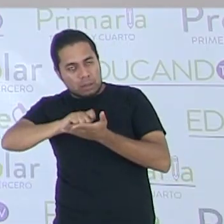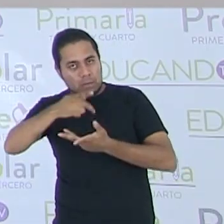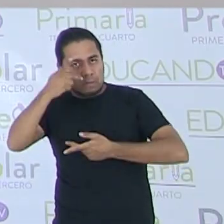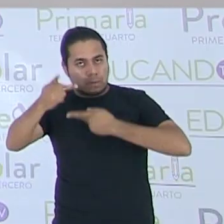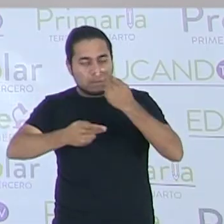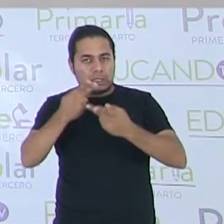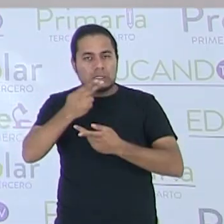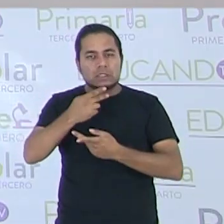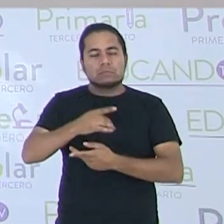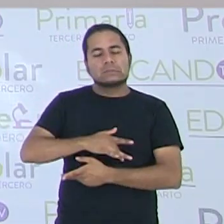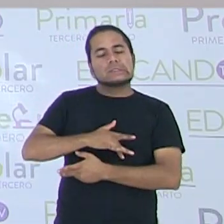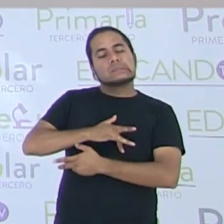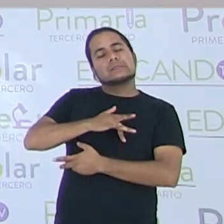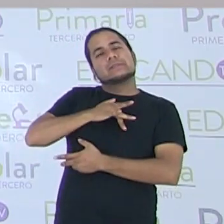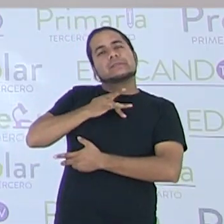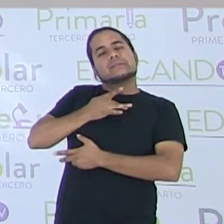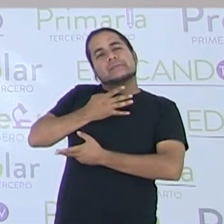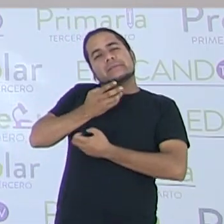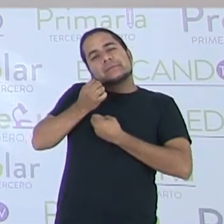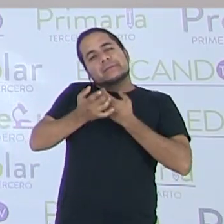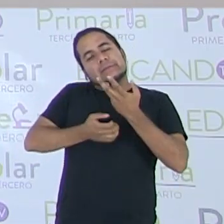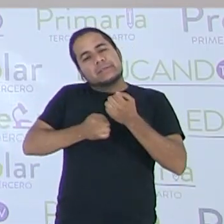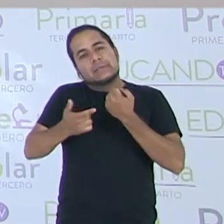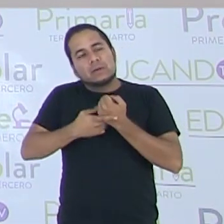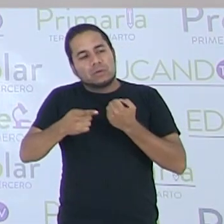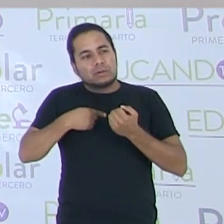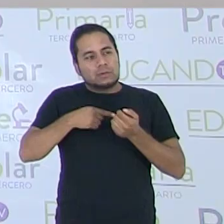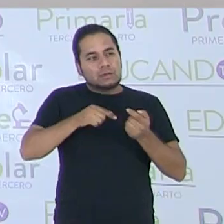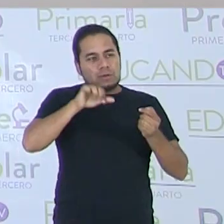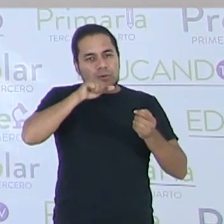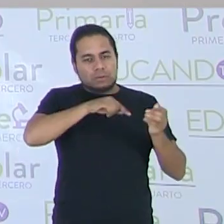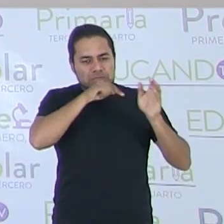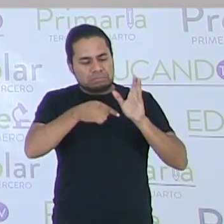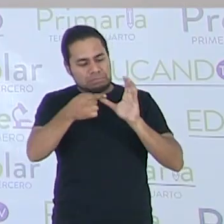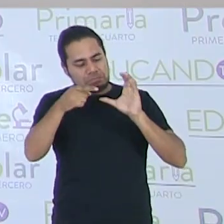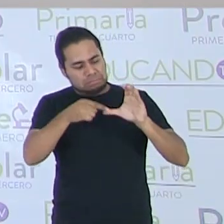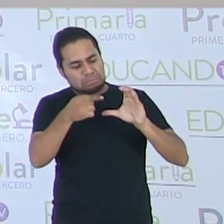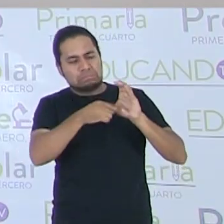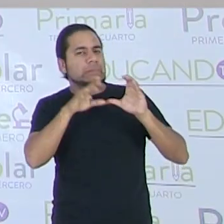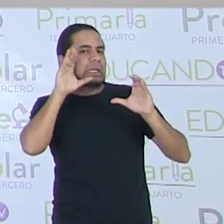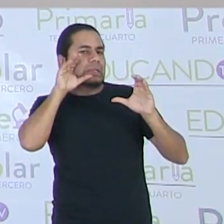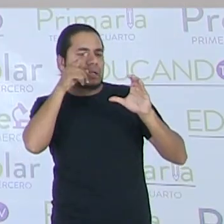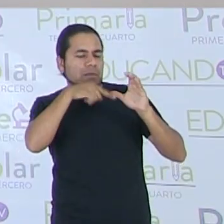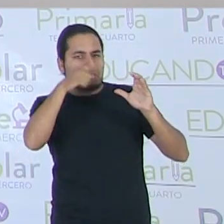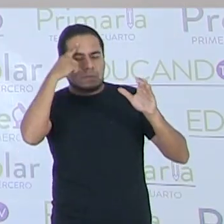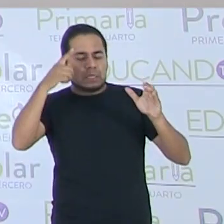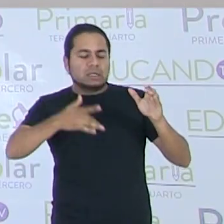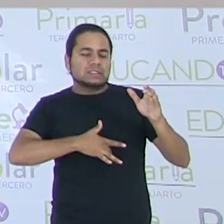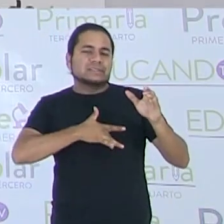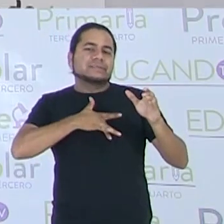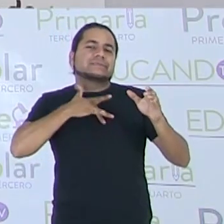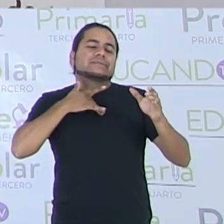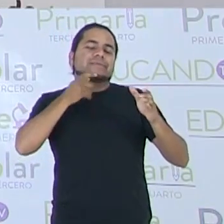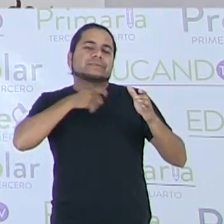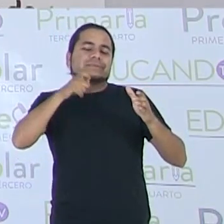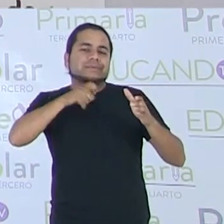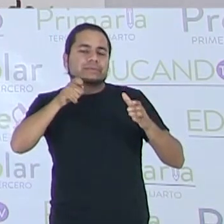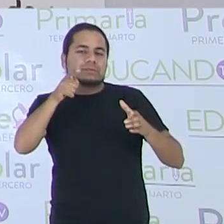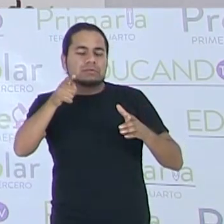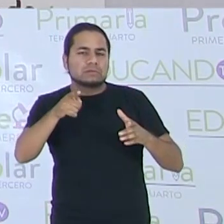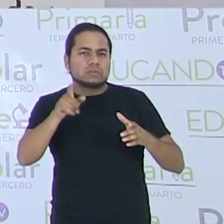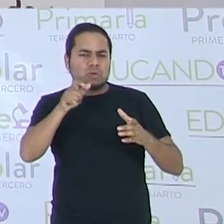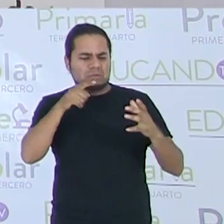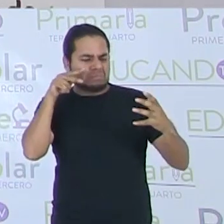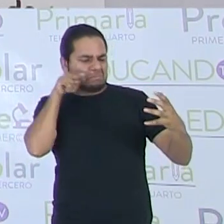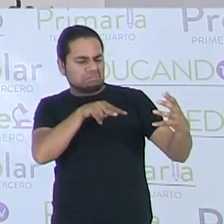necesitamos inspirarnos en algo. Yo les traje hoy esta naranja para que nos inspiráramos. Cuando